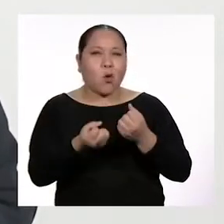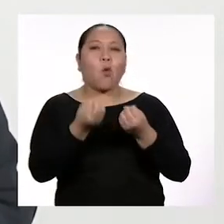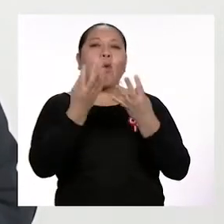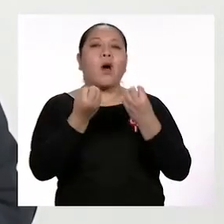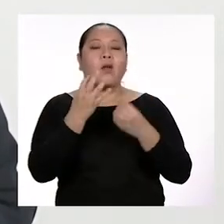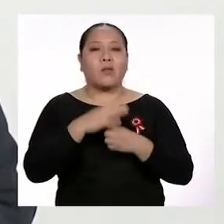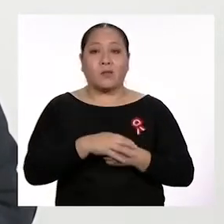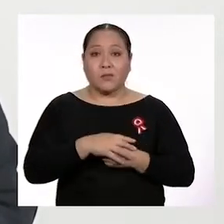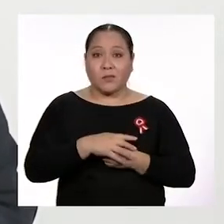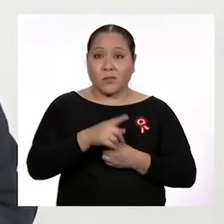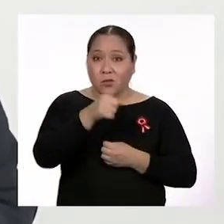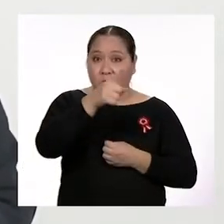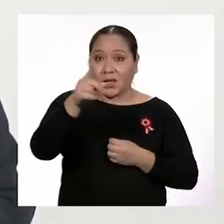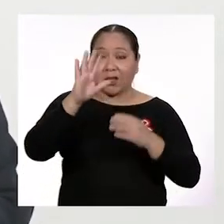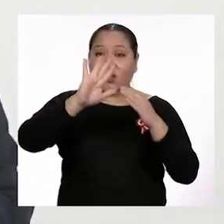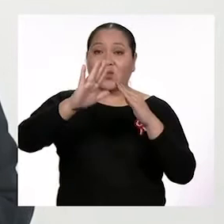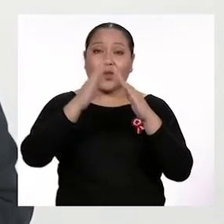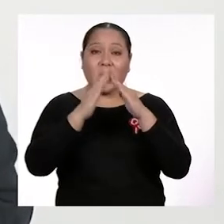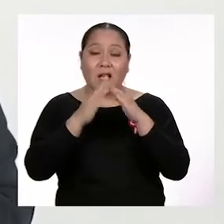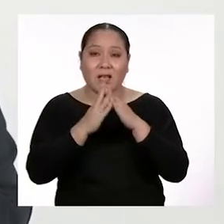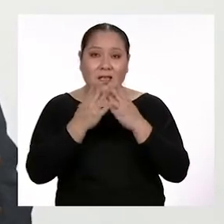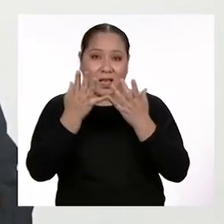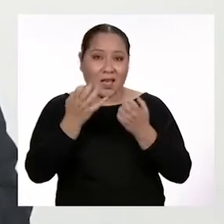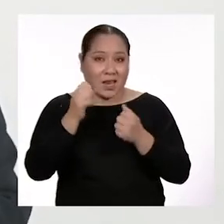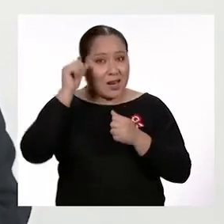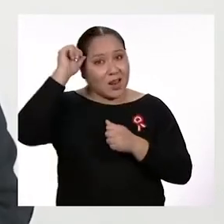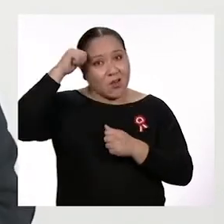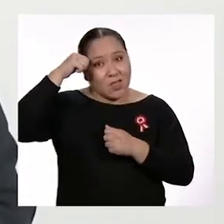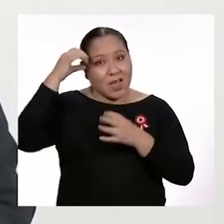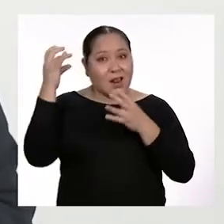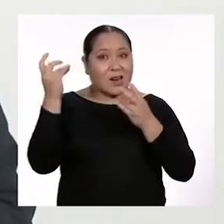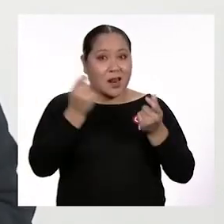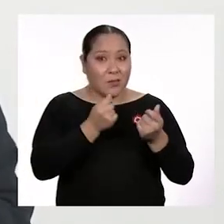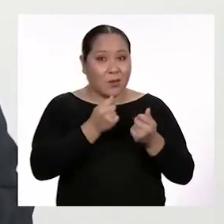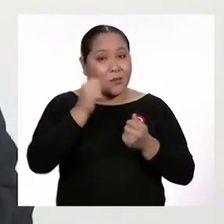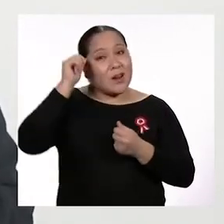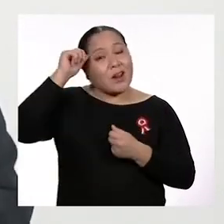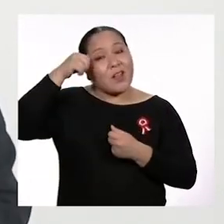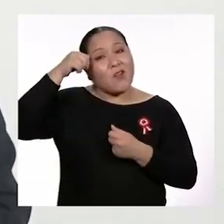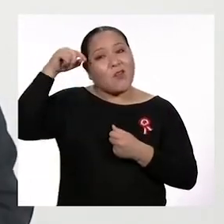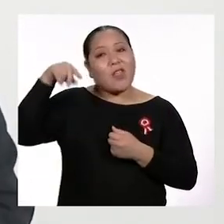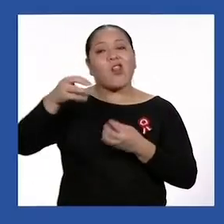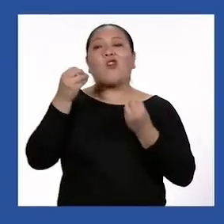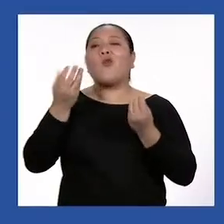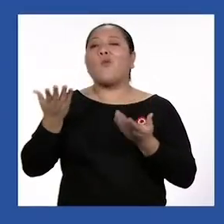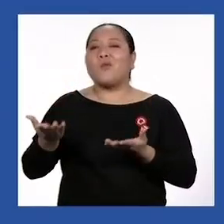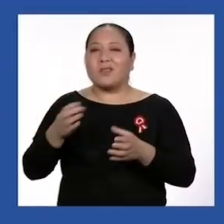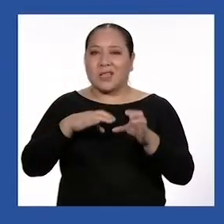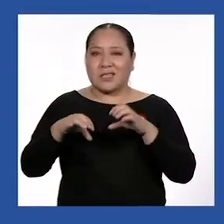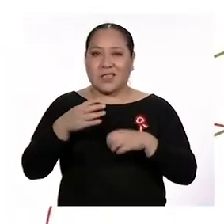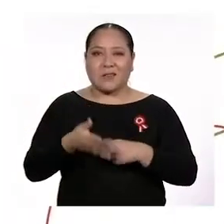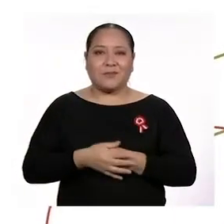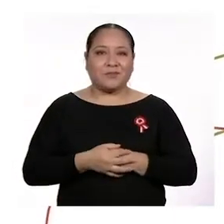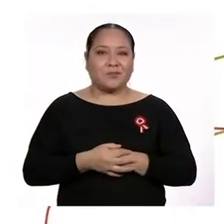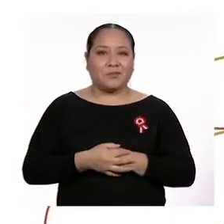parece a todas y todos en casa si hacemos un repaso rápido como para recordar cómo era?